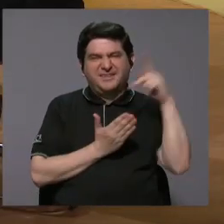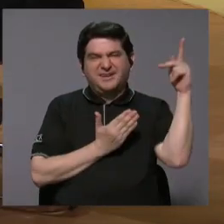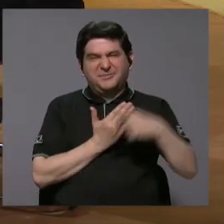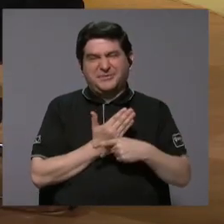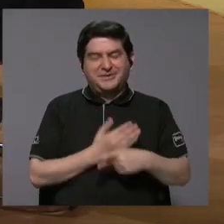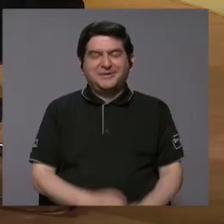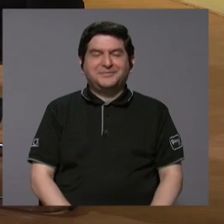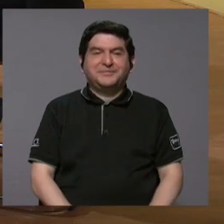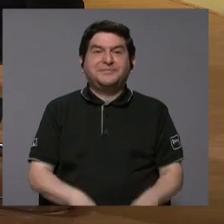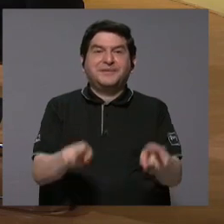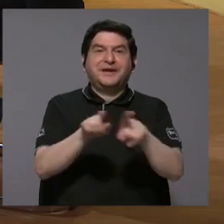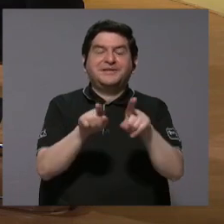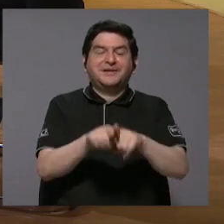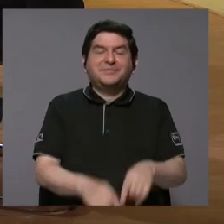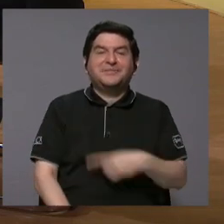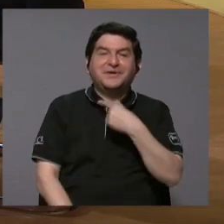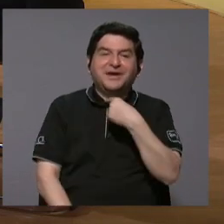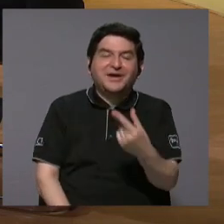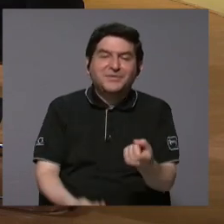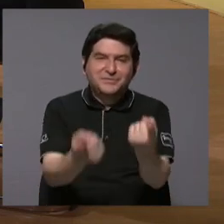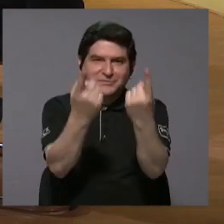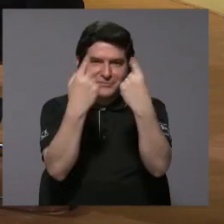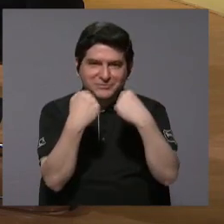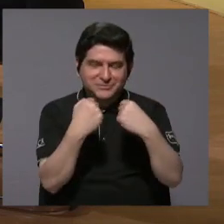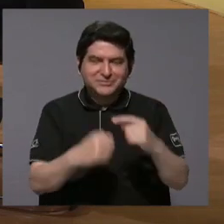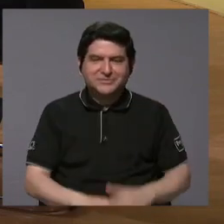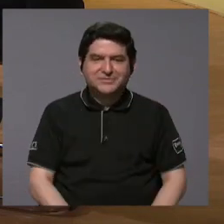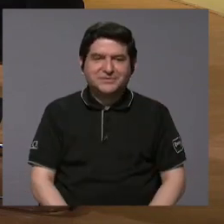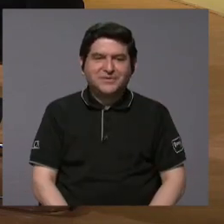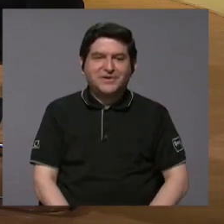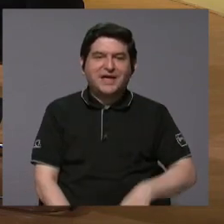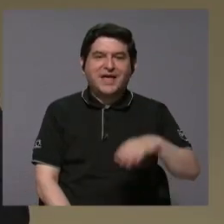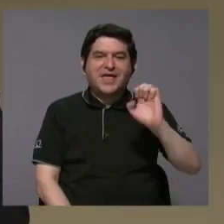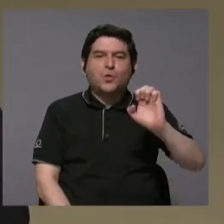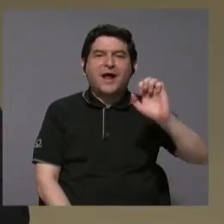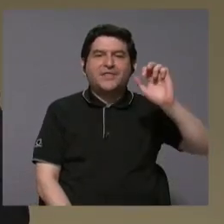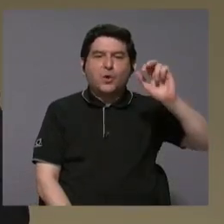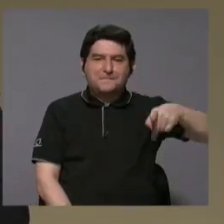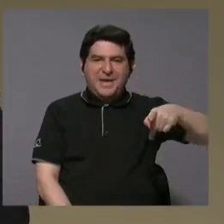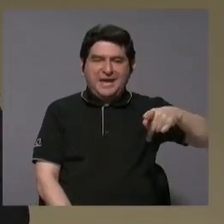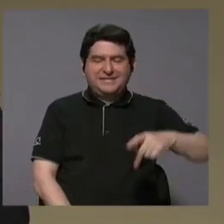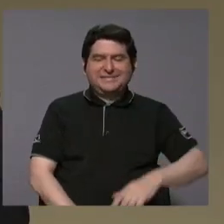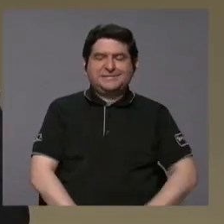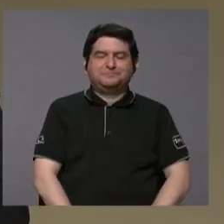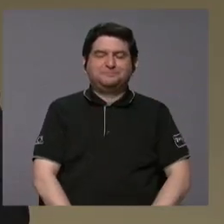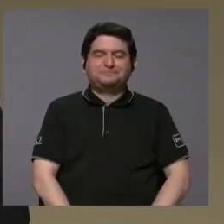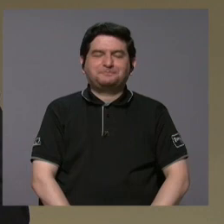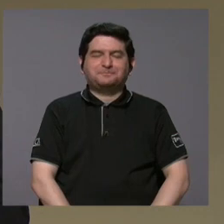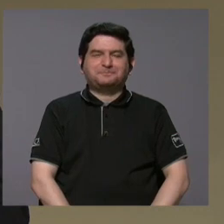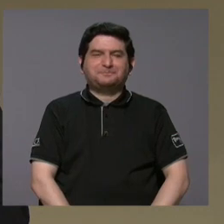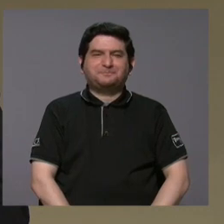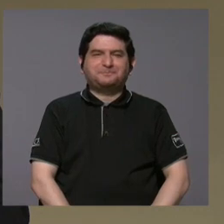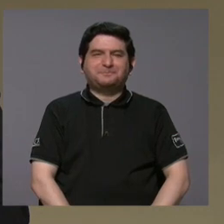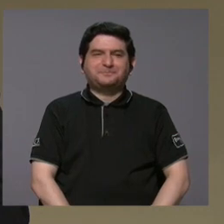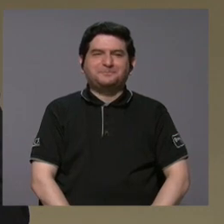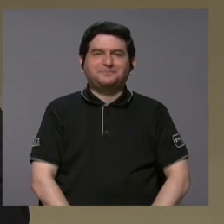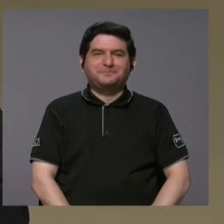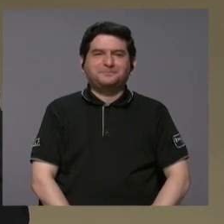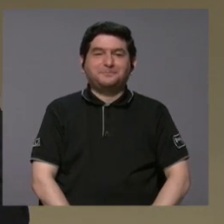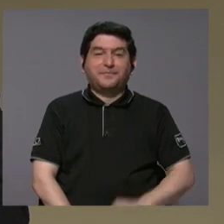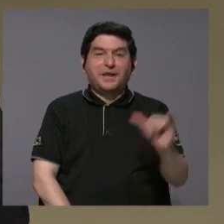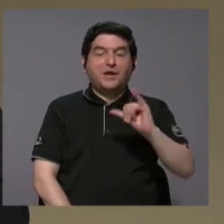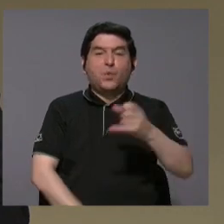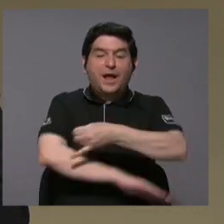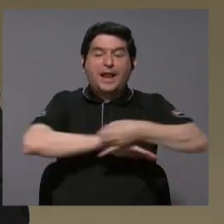el privilegio también de tener con nosotros a don Eduardo Pérez, quien es